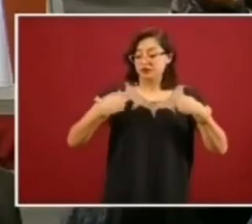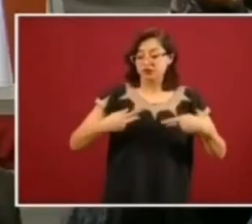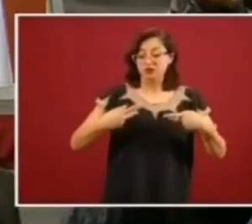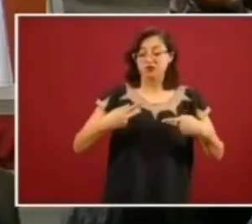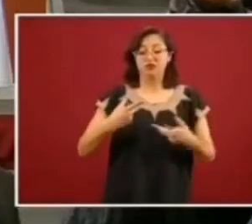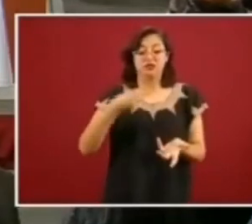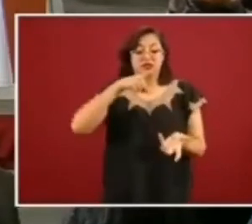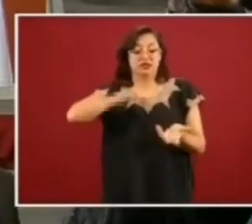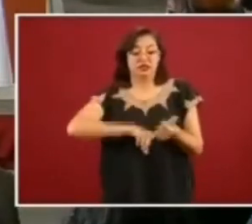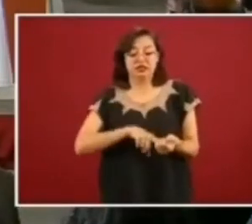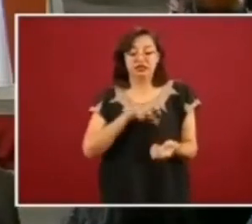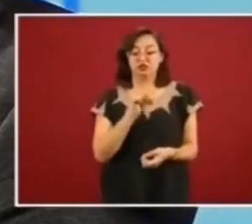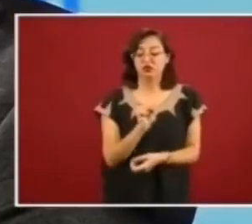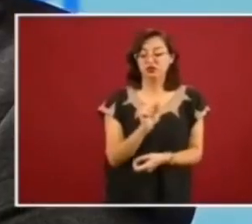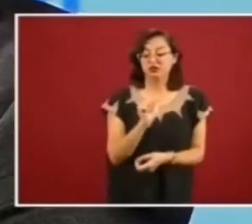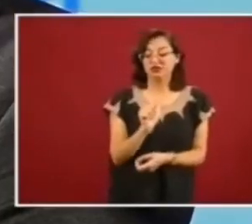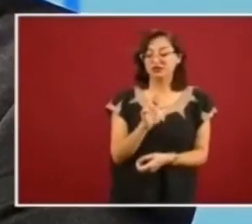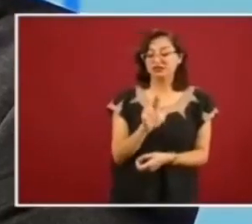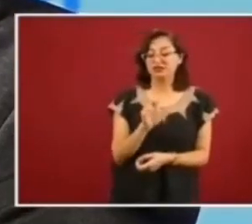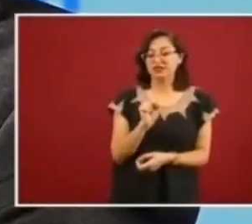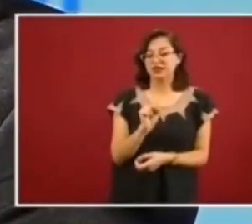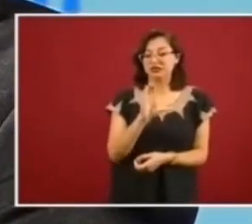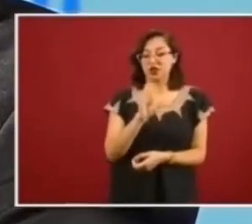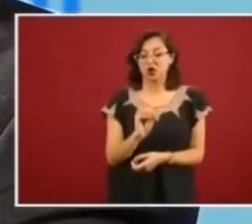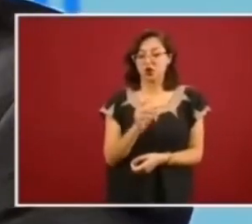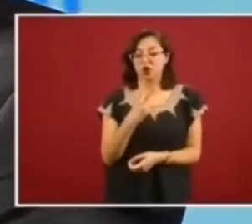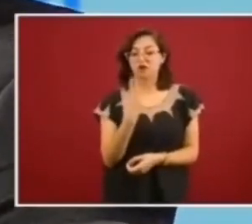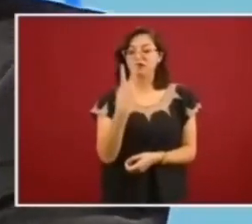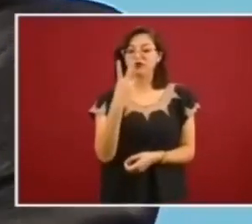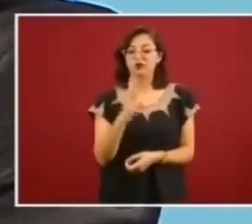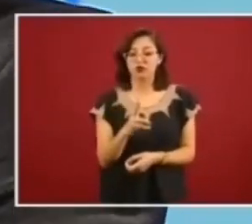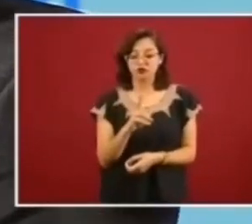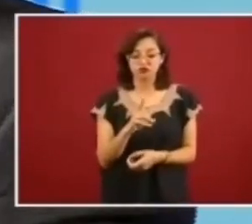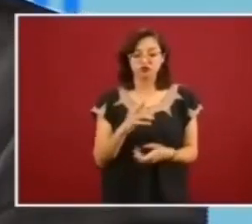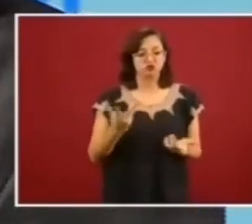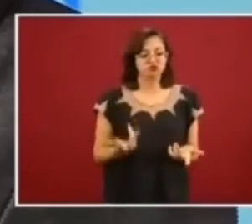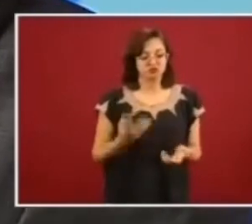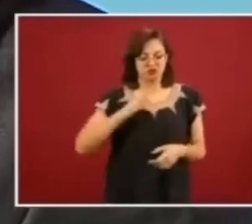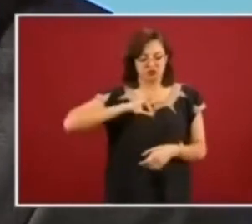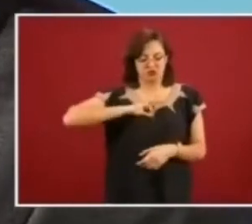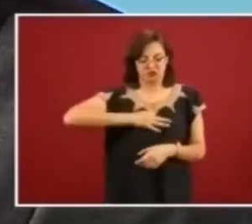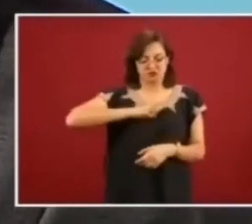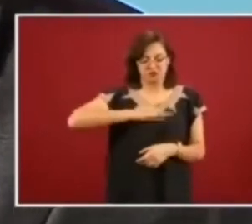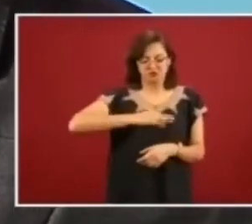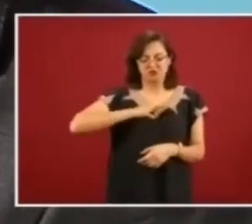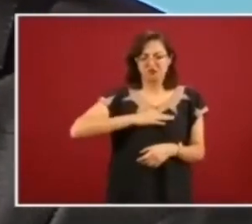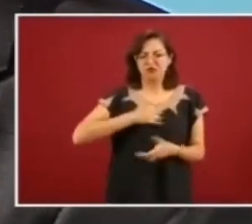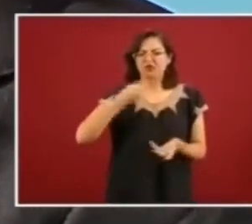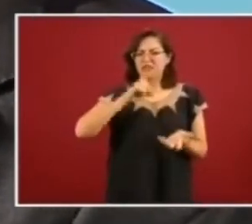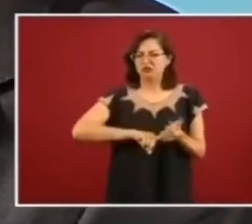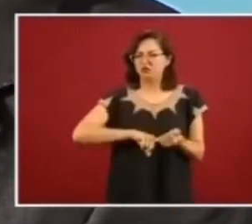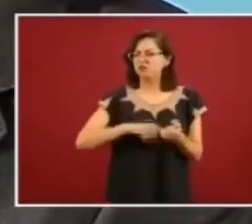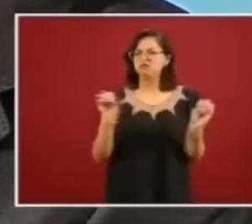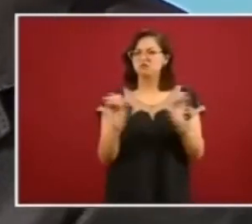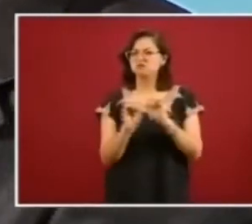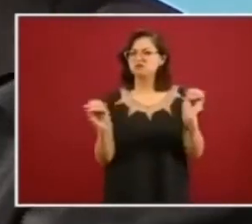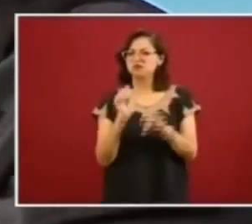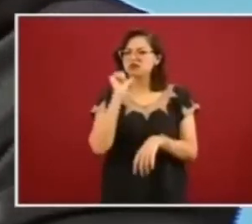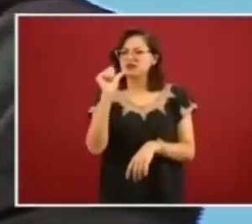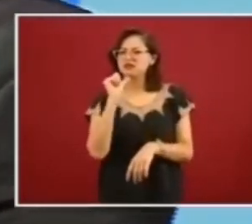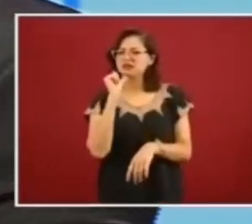infectadas por el virus SARS-CoV-2 van a tener solo infección y no enfermedad. Esto es muy importante. Hay